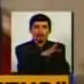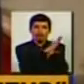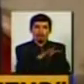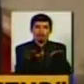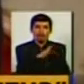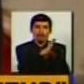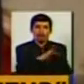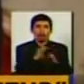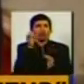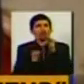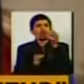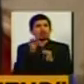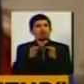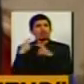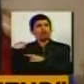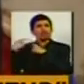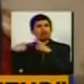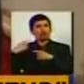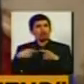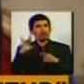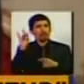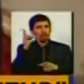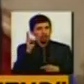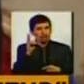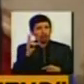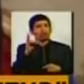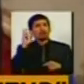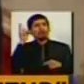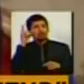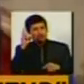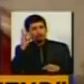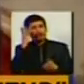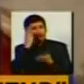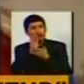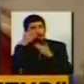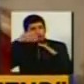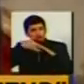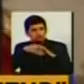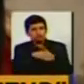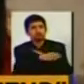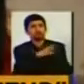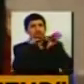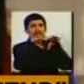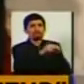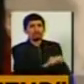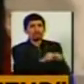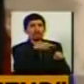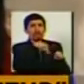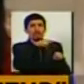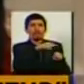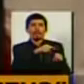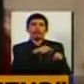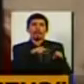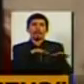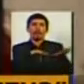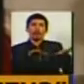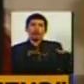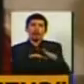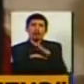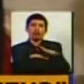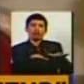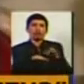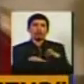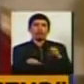Una justicia histórica para Bolivia, que Bolivia acceda de manera soberana a una salida al Océano